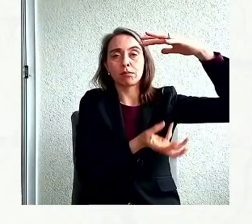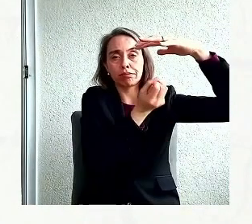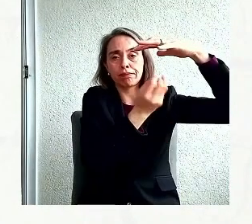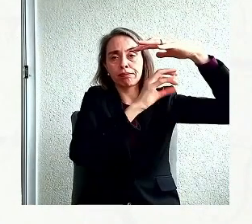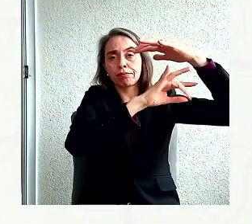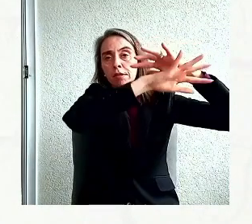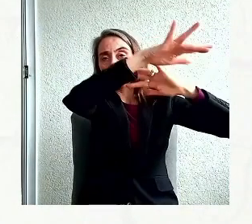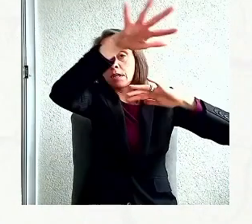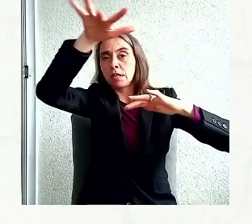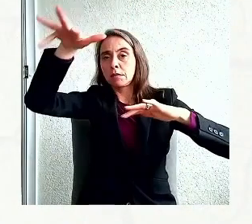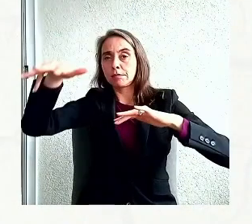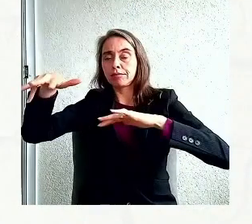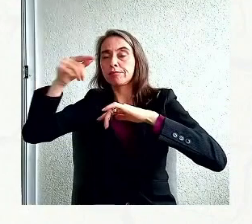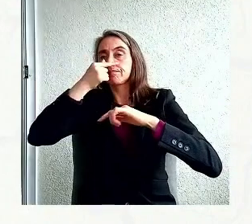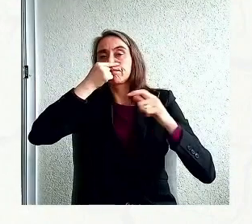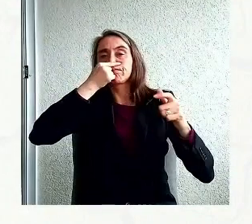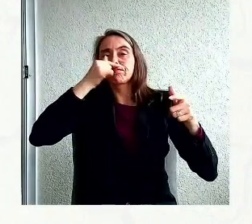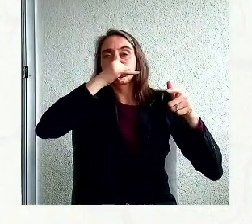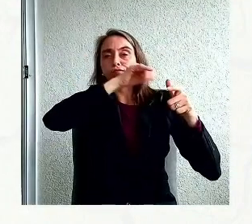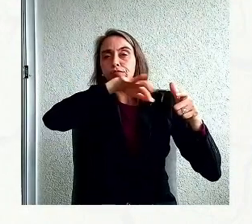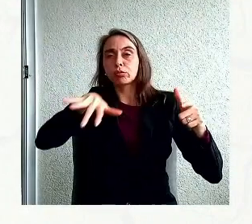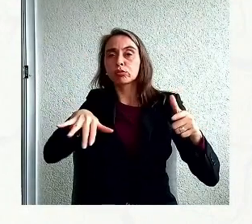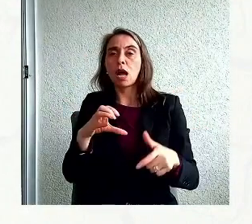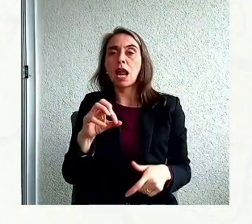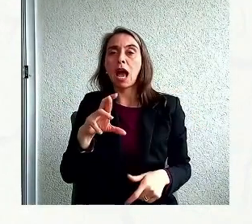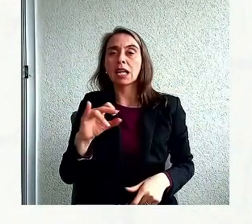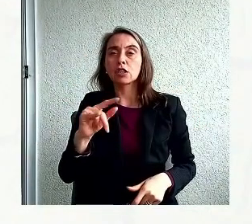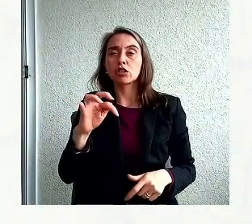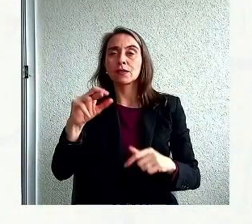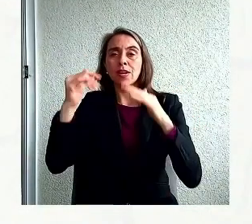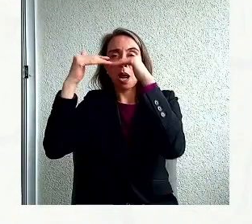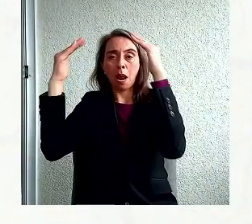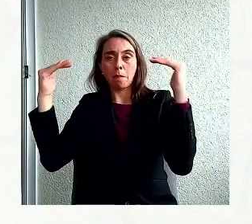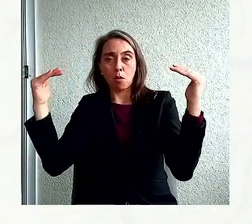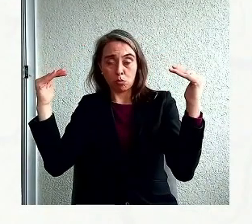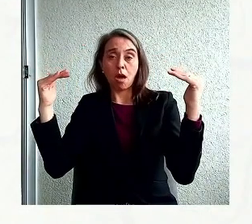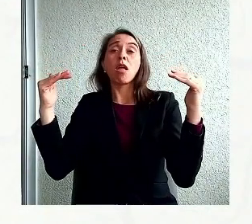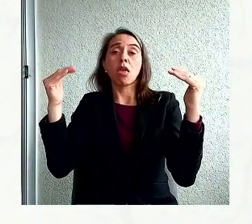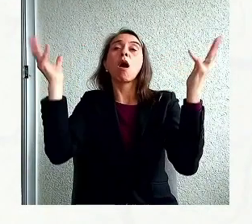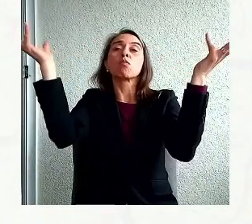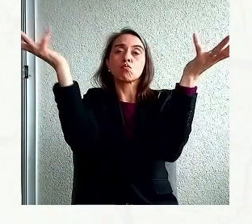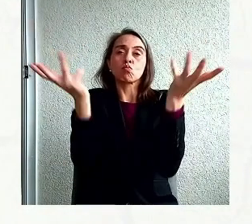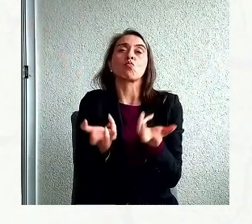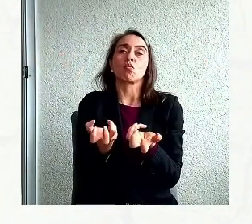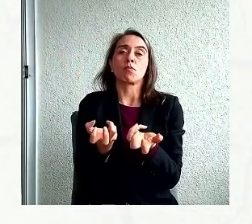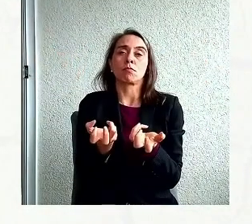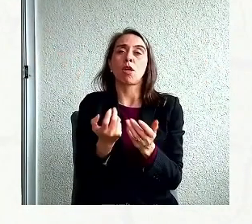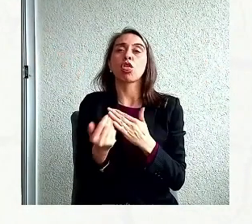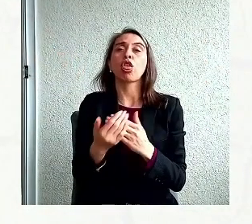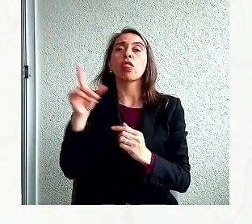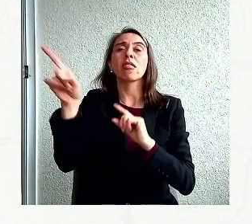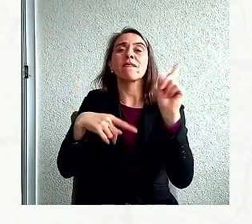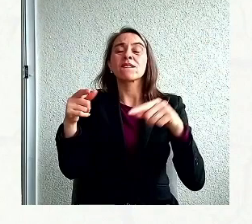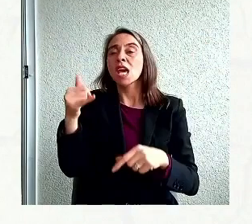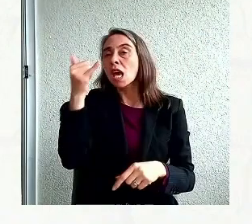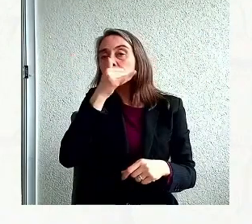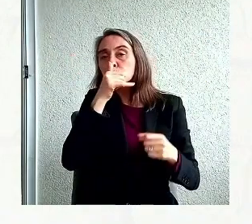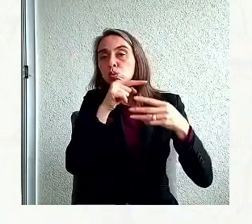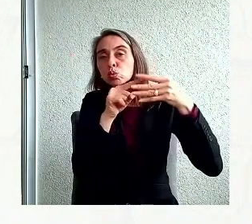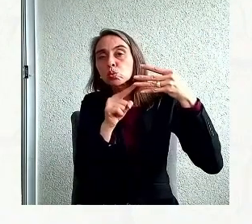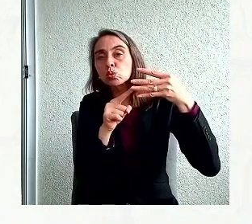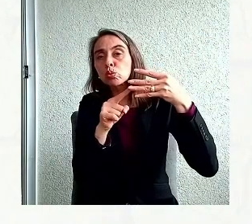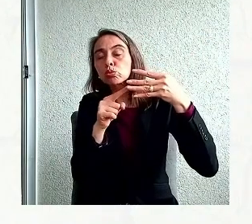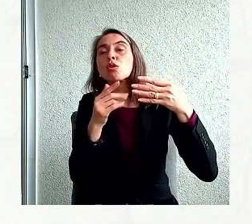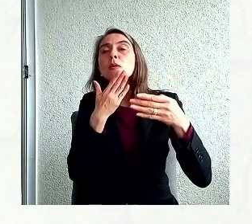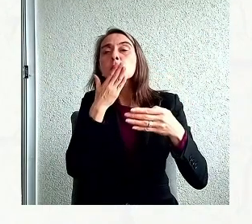origen de estos contaminantes que están presentes en la nieve? ¿Y cuál es efectivamente el efecto, el impacto de esta contaminación, ya sea